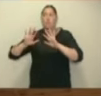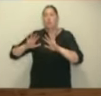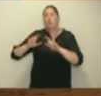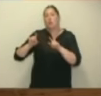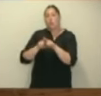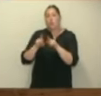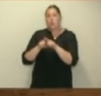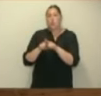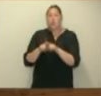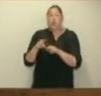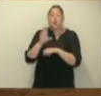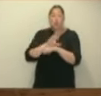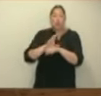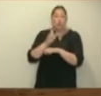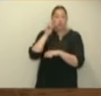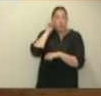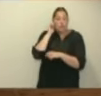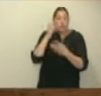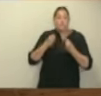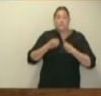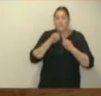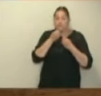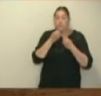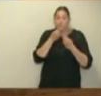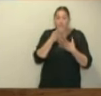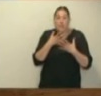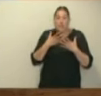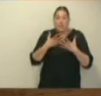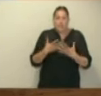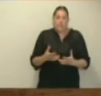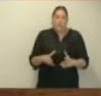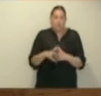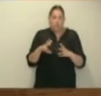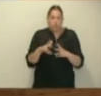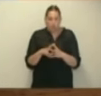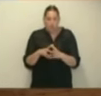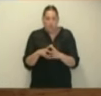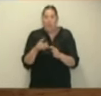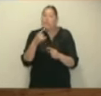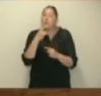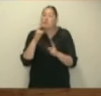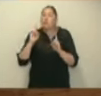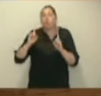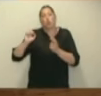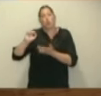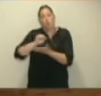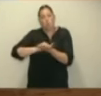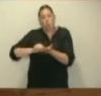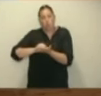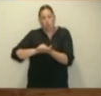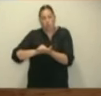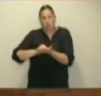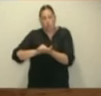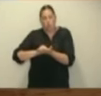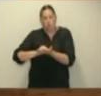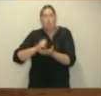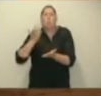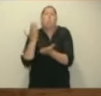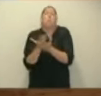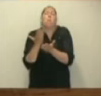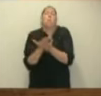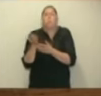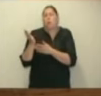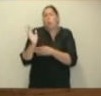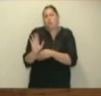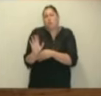la consejera de Bienestar Social se cuidó muy mucho de matizar que se trataba de un simple borrador, que no se trataba de una propuesta de un